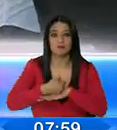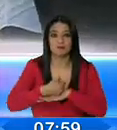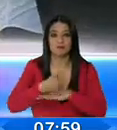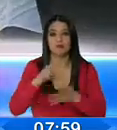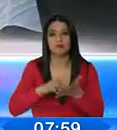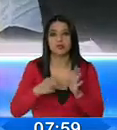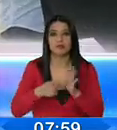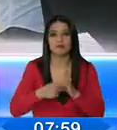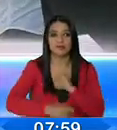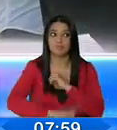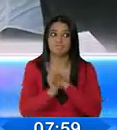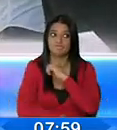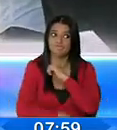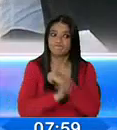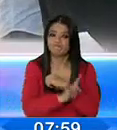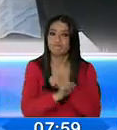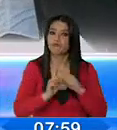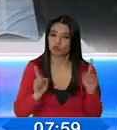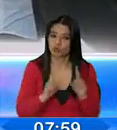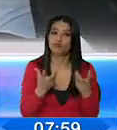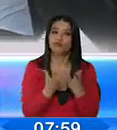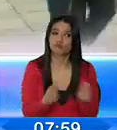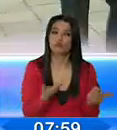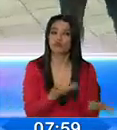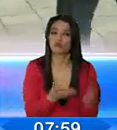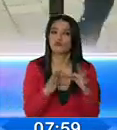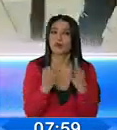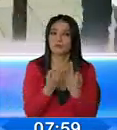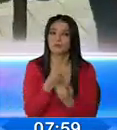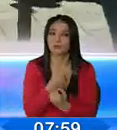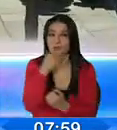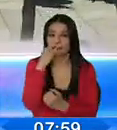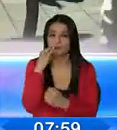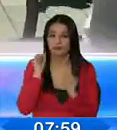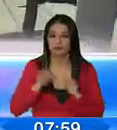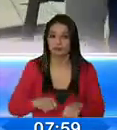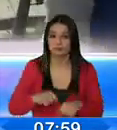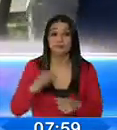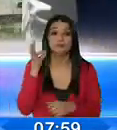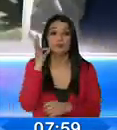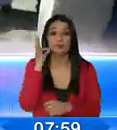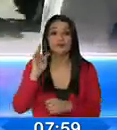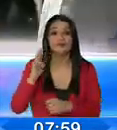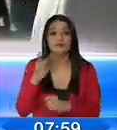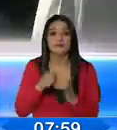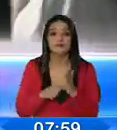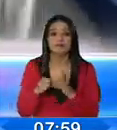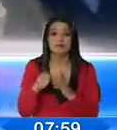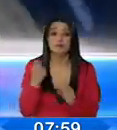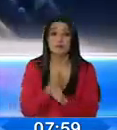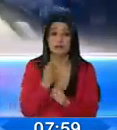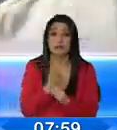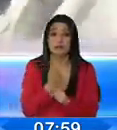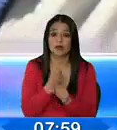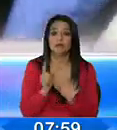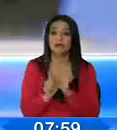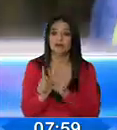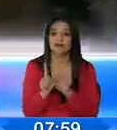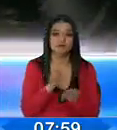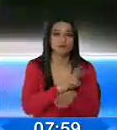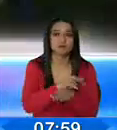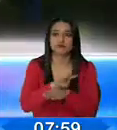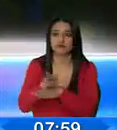desempeñar el papel represivo, sino llegar con soluciones. Yarian Moreno, viceministra de Trabajo, estuvo al frente de las